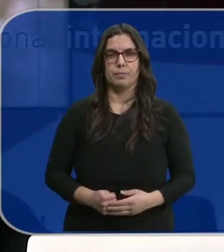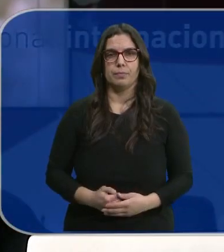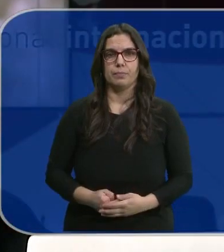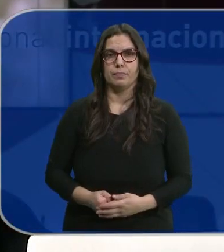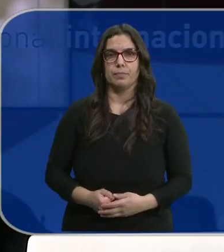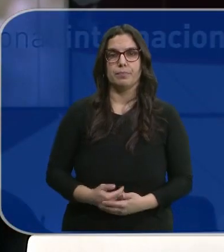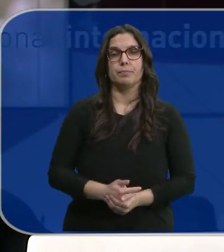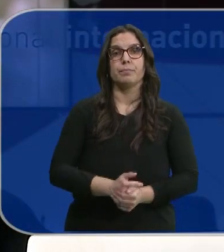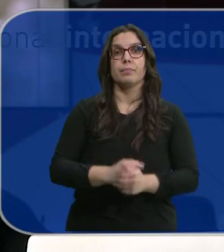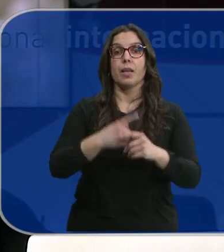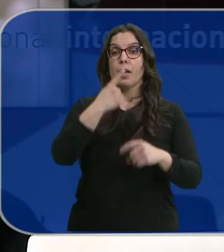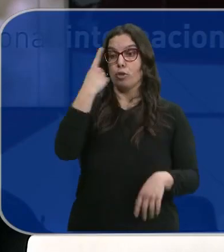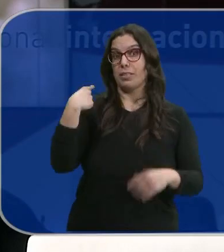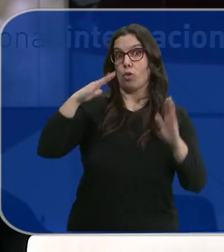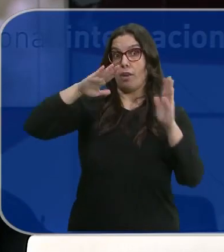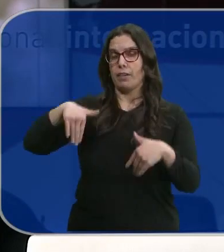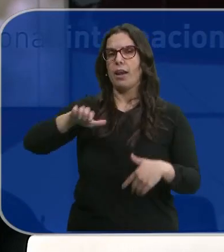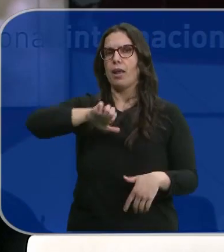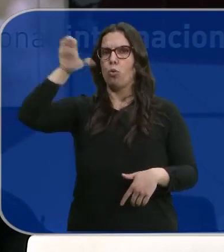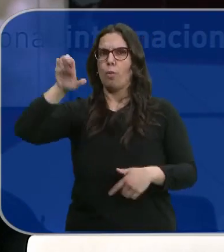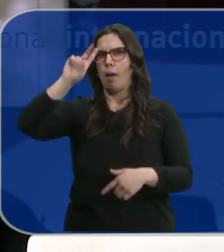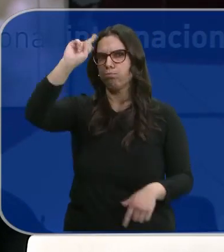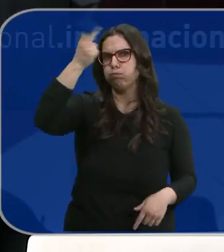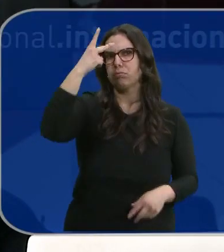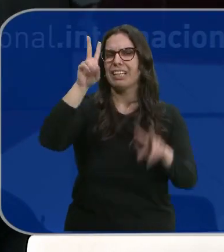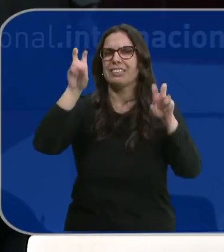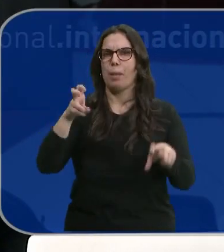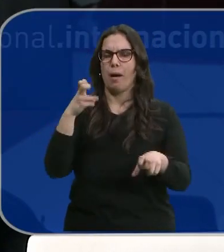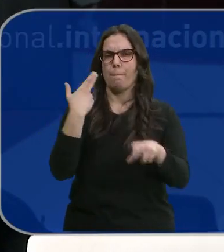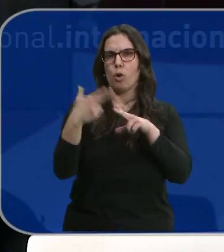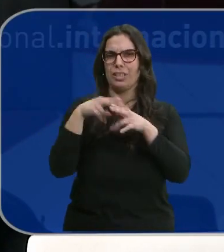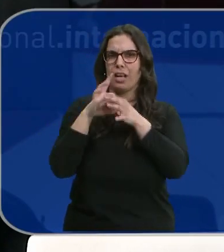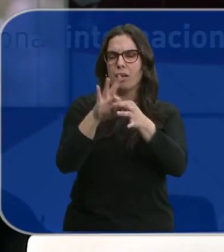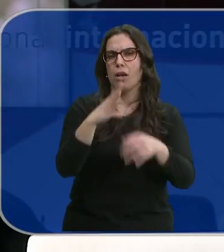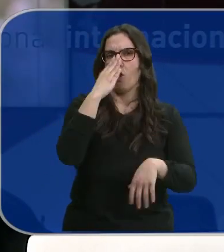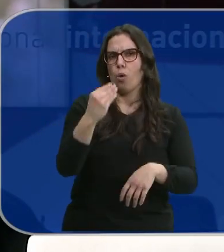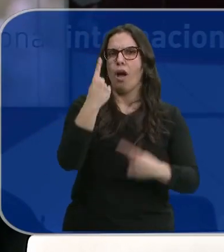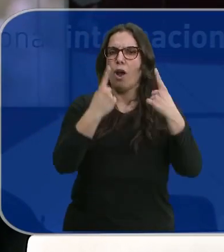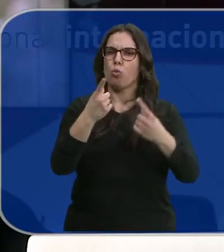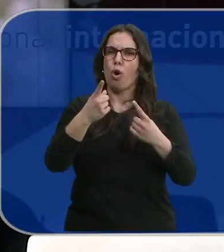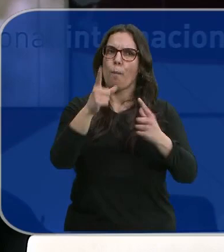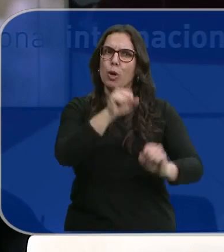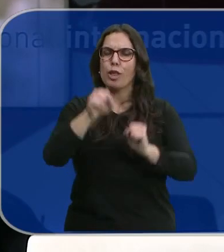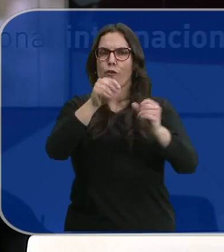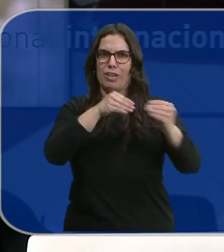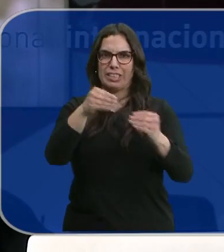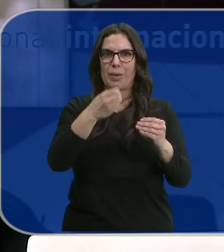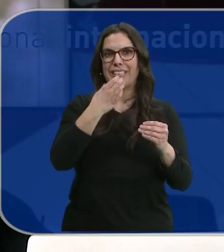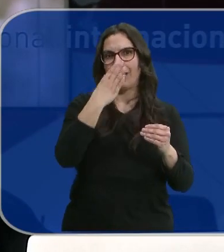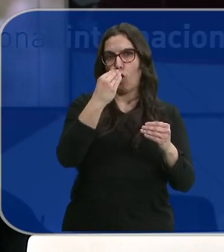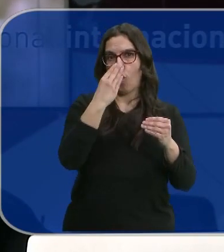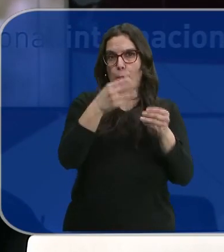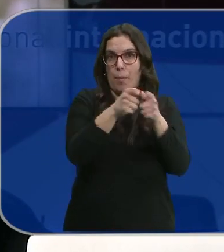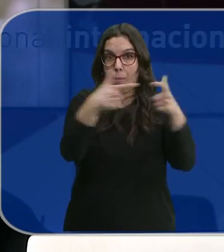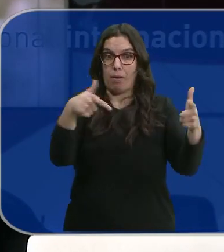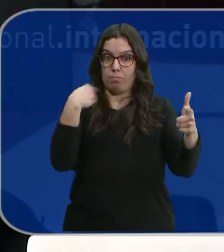A finales de año Europa dio un giro a su política sobre el lobo. Se mostró favorable a reducir la protección en zonas donde la población ha crecido, dando la razón